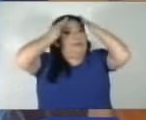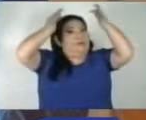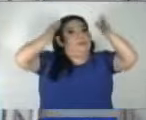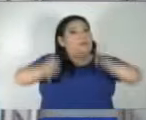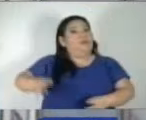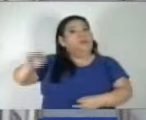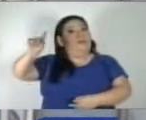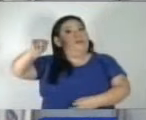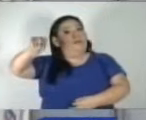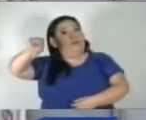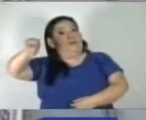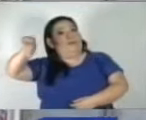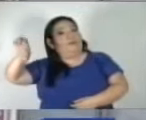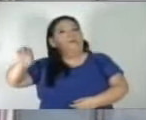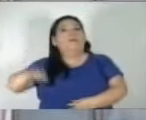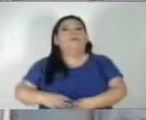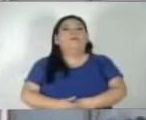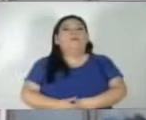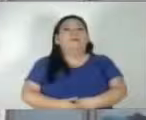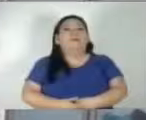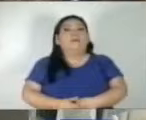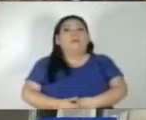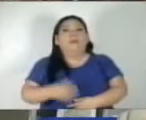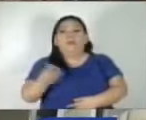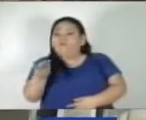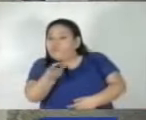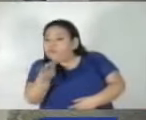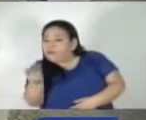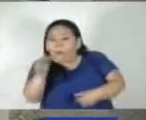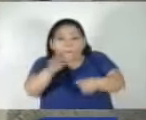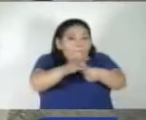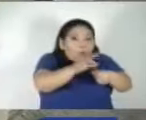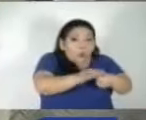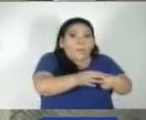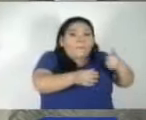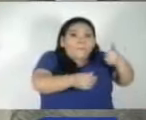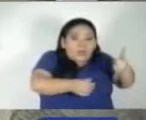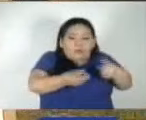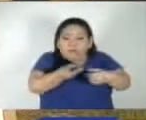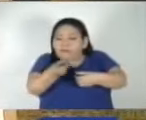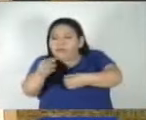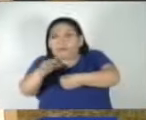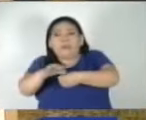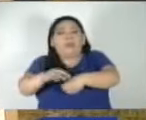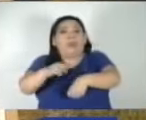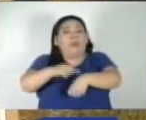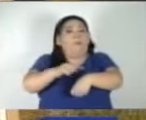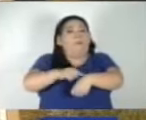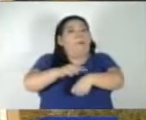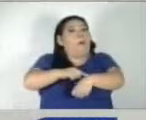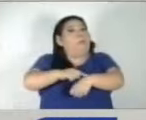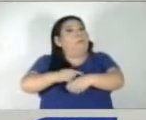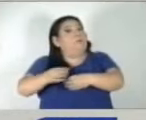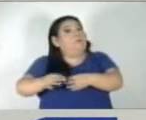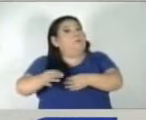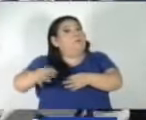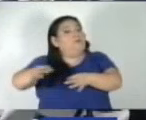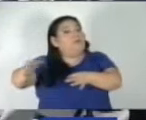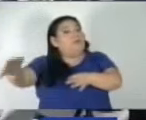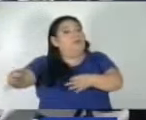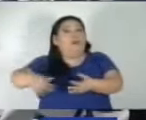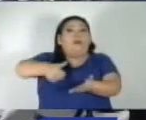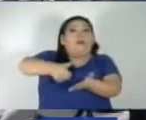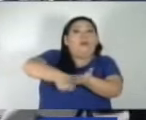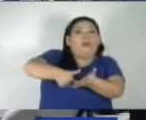organización y poca decisión del Tribunal Supremo Electoral. En el conteo de votos válidos, mientras el tiempo